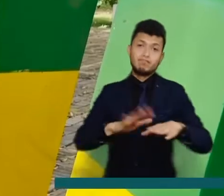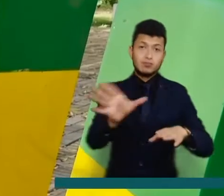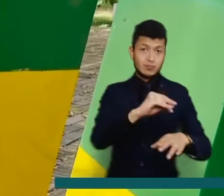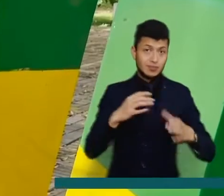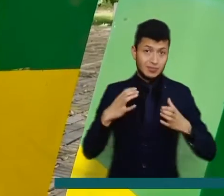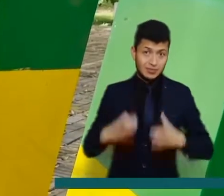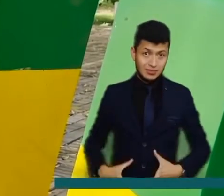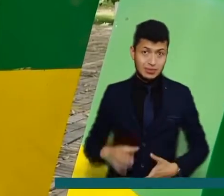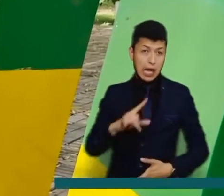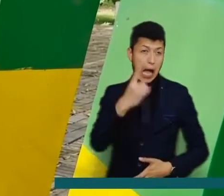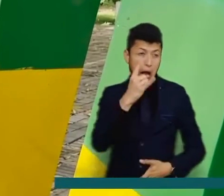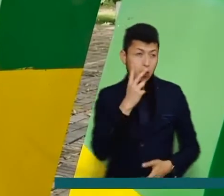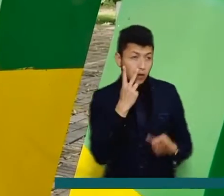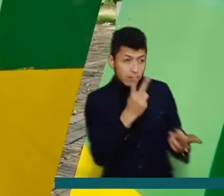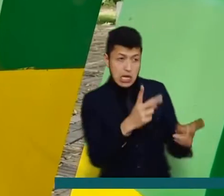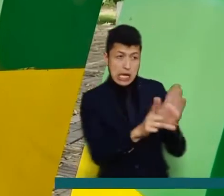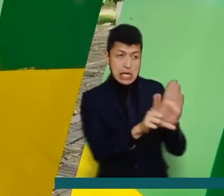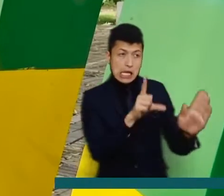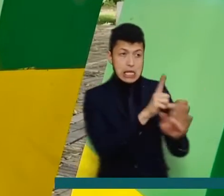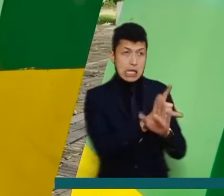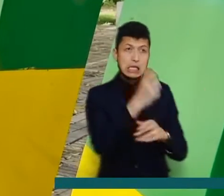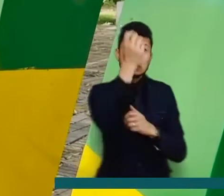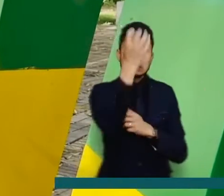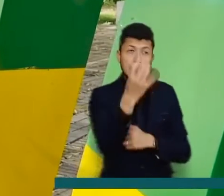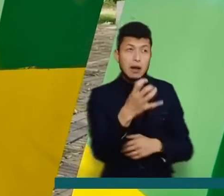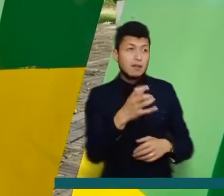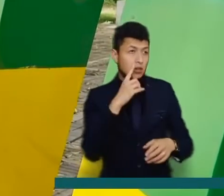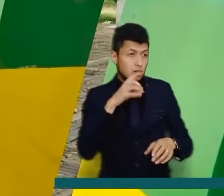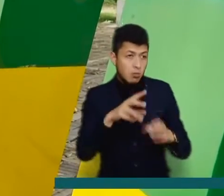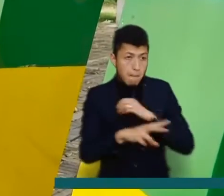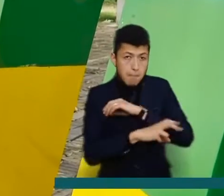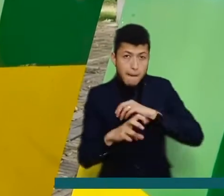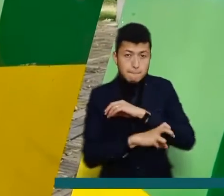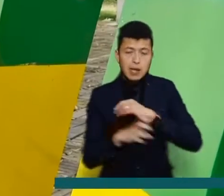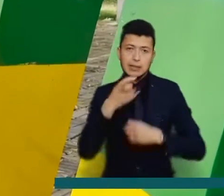denunciar cualquier hecho delictivo que vaya en contravía del parque semafórico de la